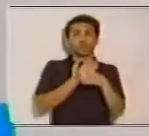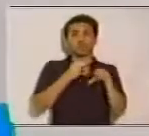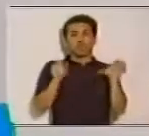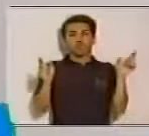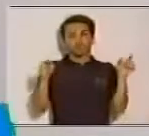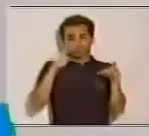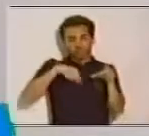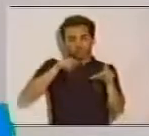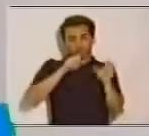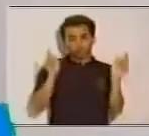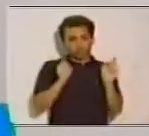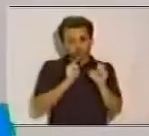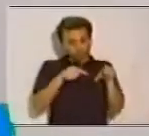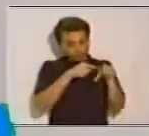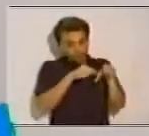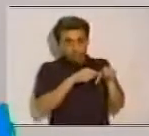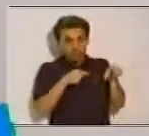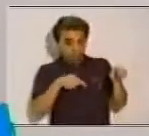Hagámoslo.